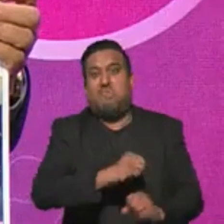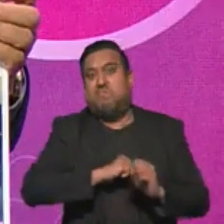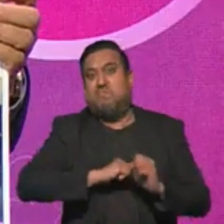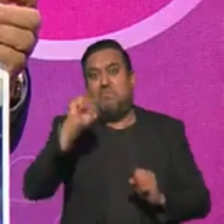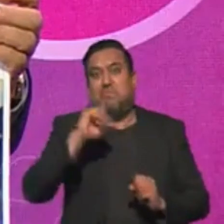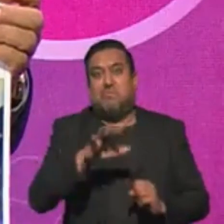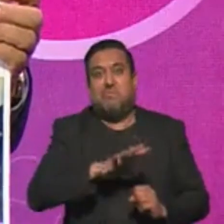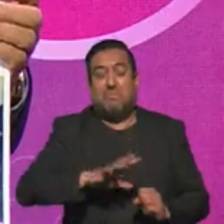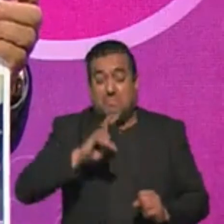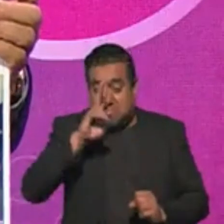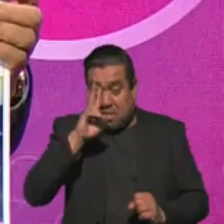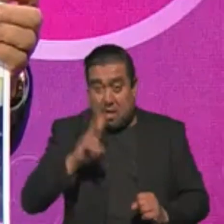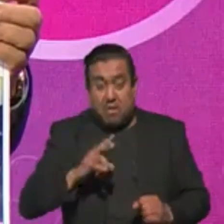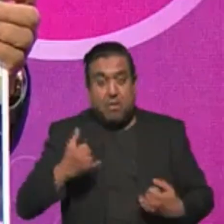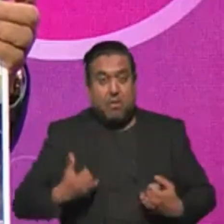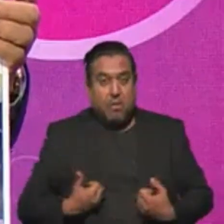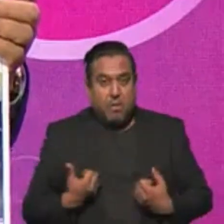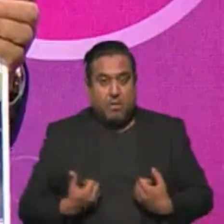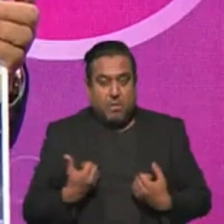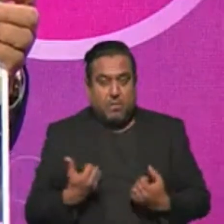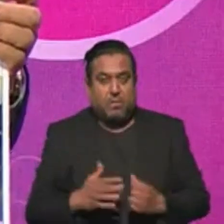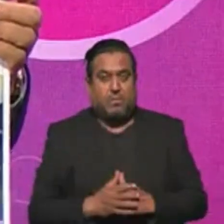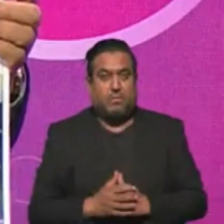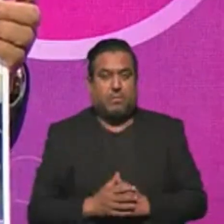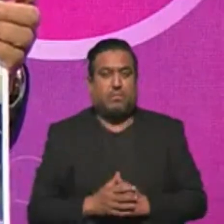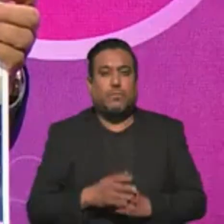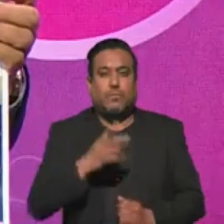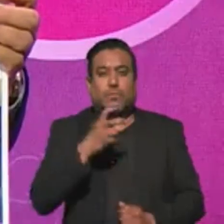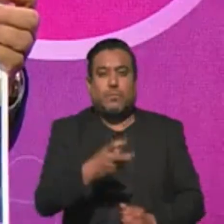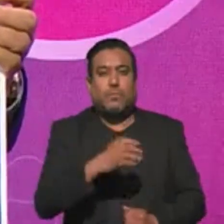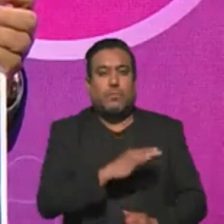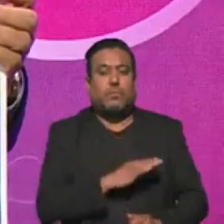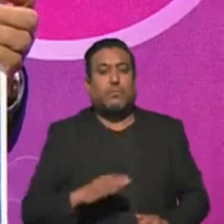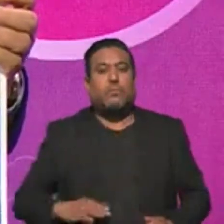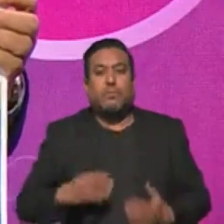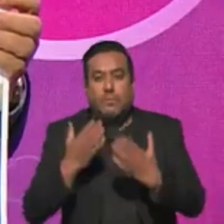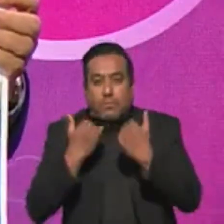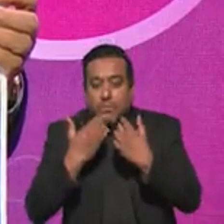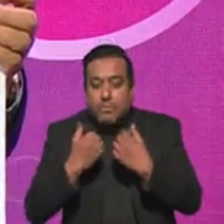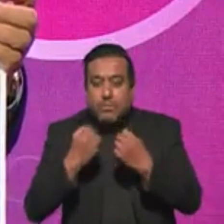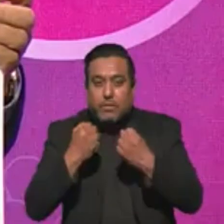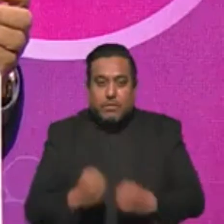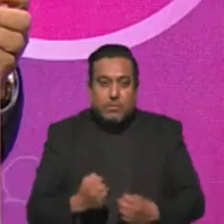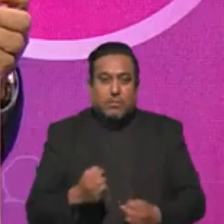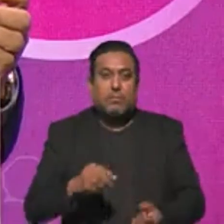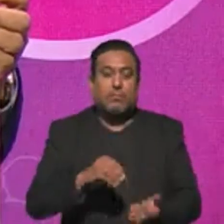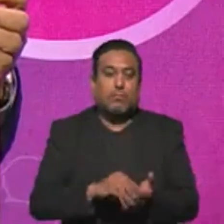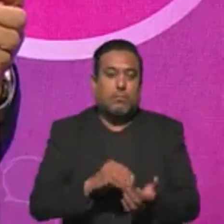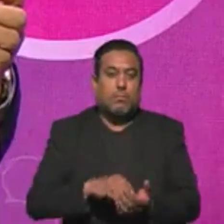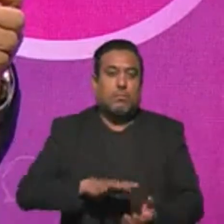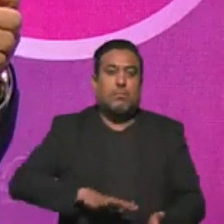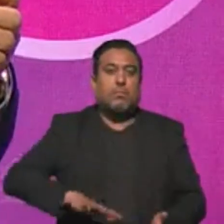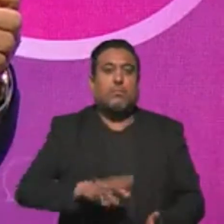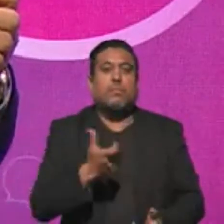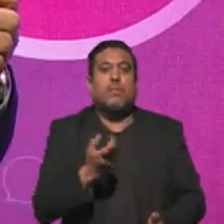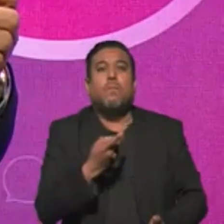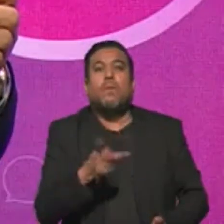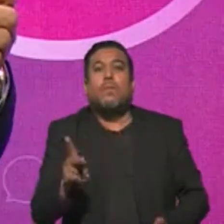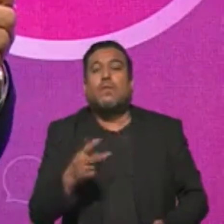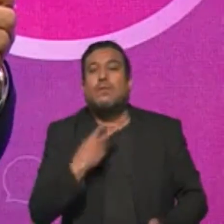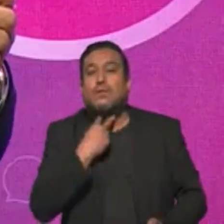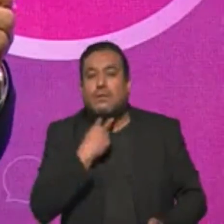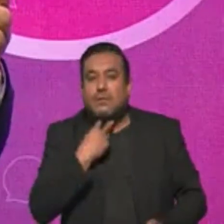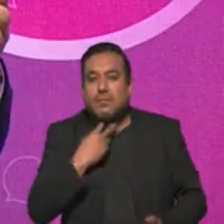jóvenes y no podemos ser un municipio seguro si la pobreza y la desigualdad sigue